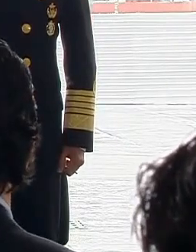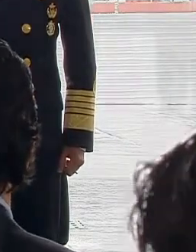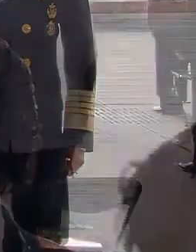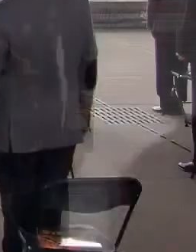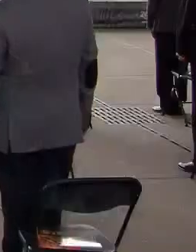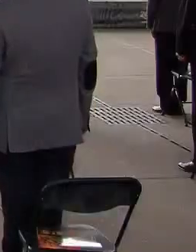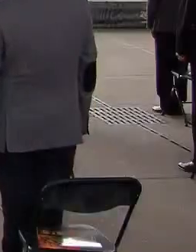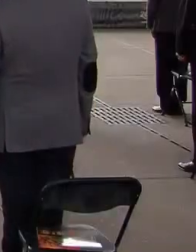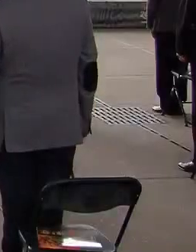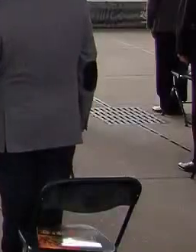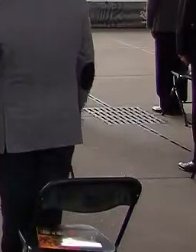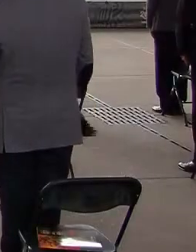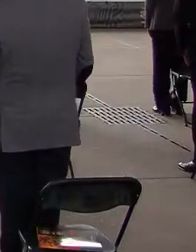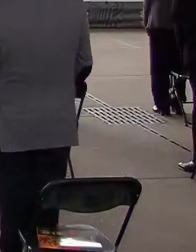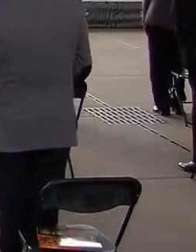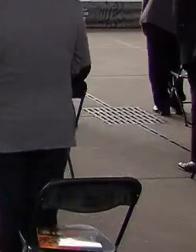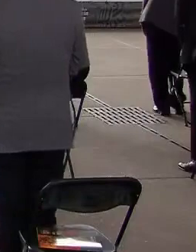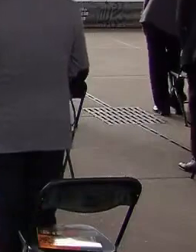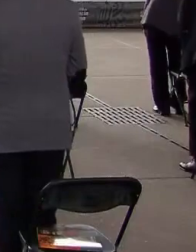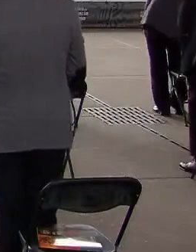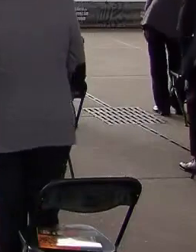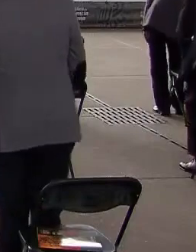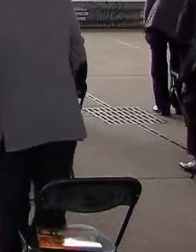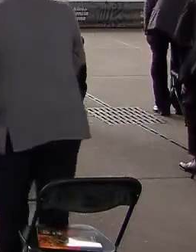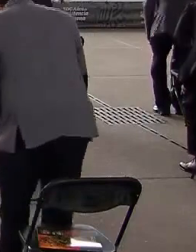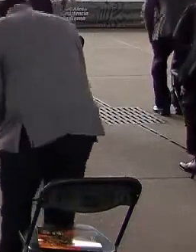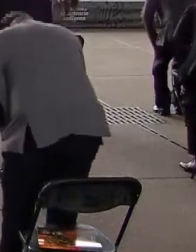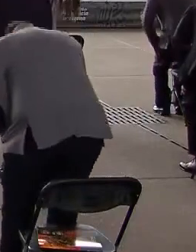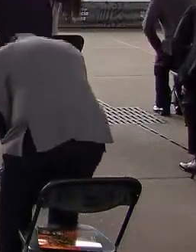Sean tan amables de tomar asiento.